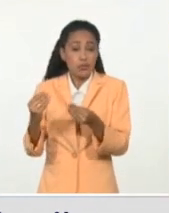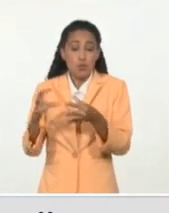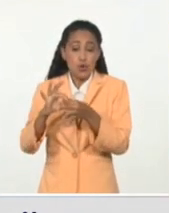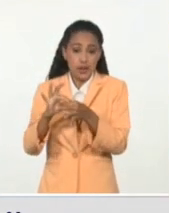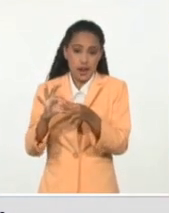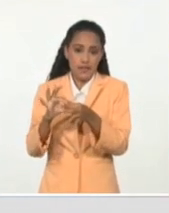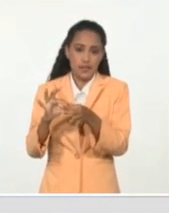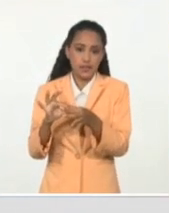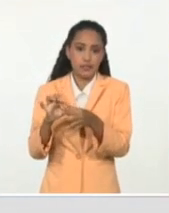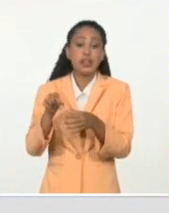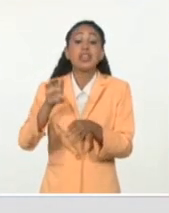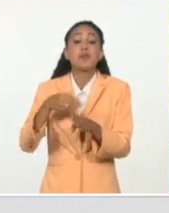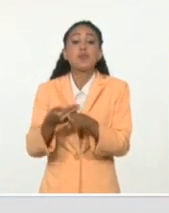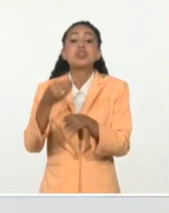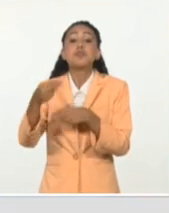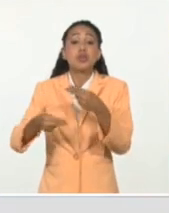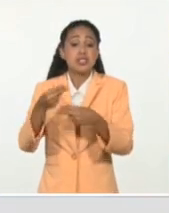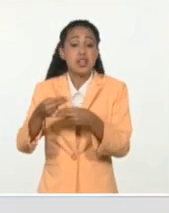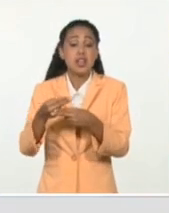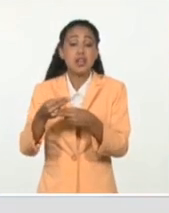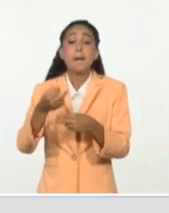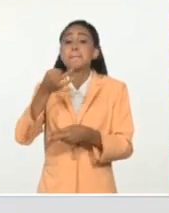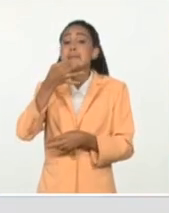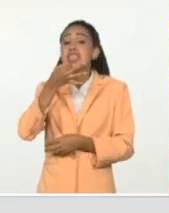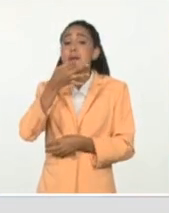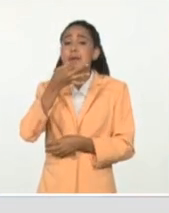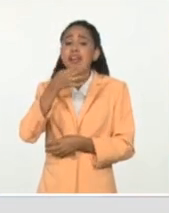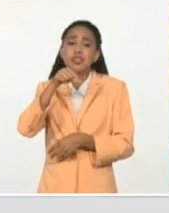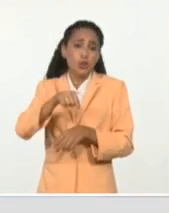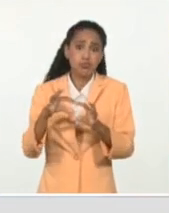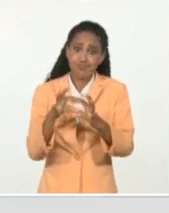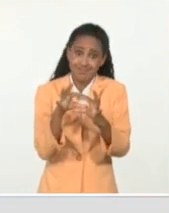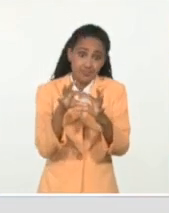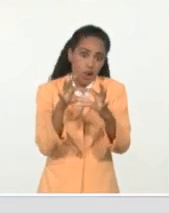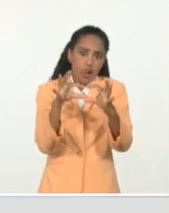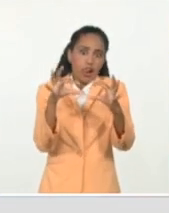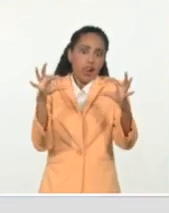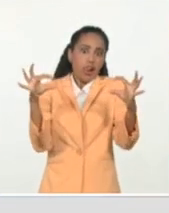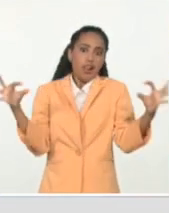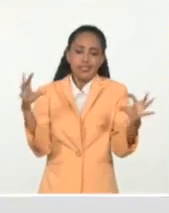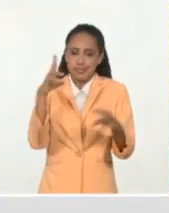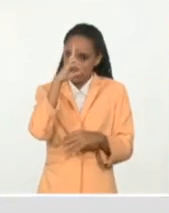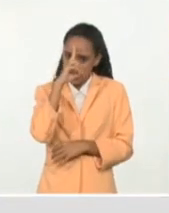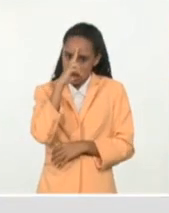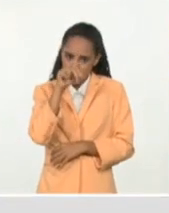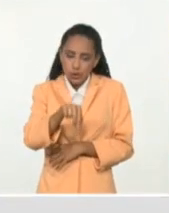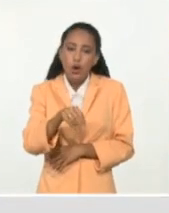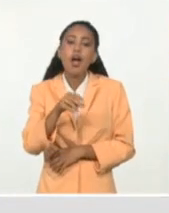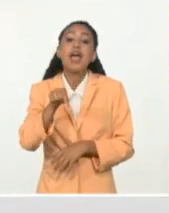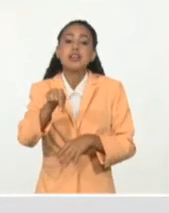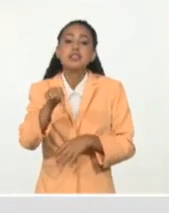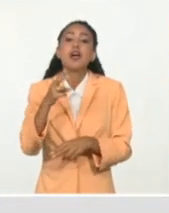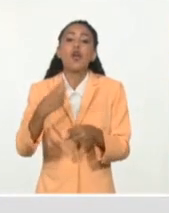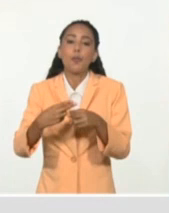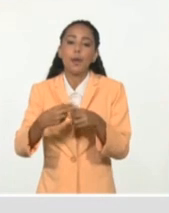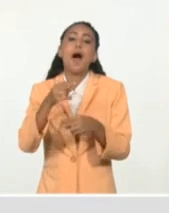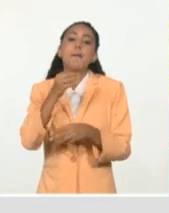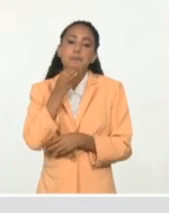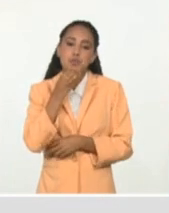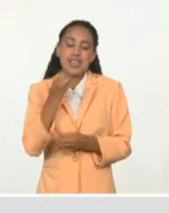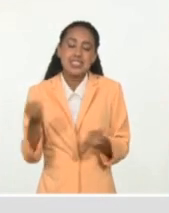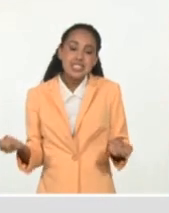un medicamento que se llama gamma globulina humana hiperinmune, y que va a permitir salvar vidas a personas que